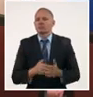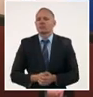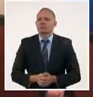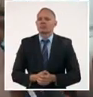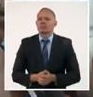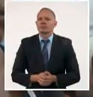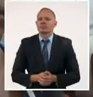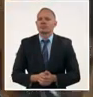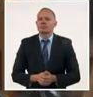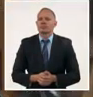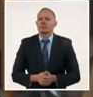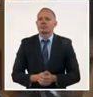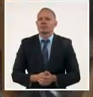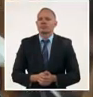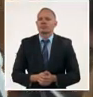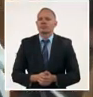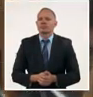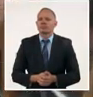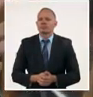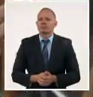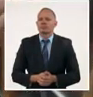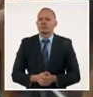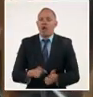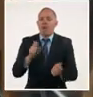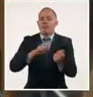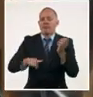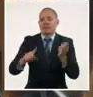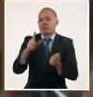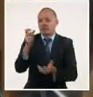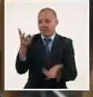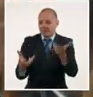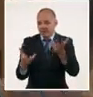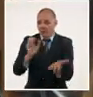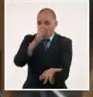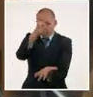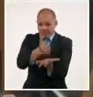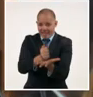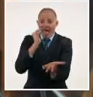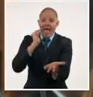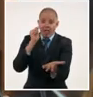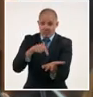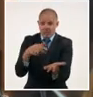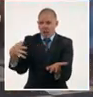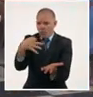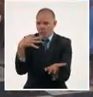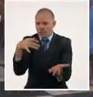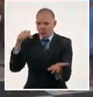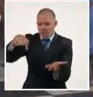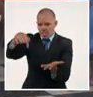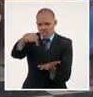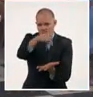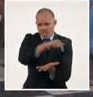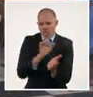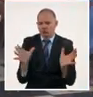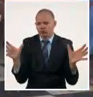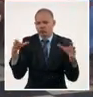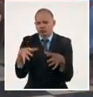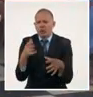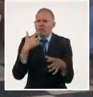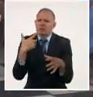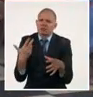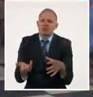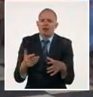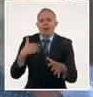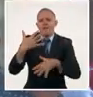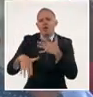en el municipio de Cienfuegos refirieron la necesidad de vincular los nuevos actores de la economía a las soluciones de los problemas en el